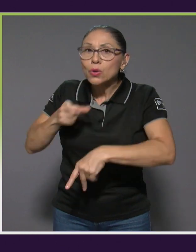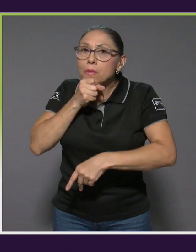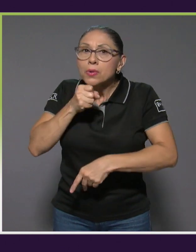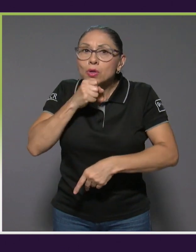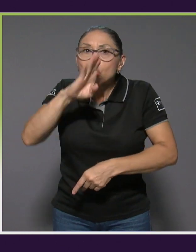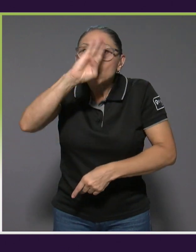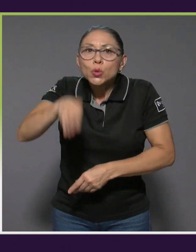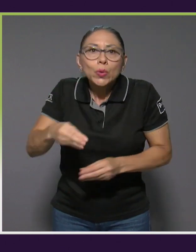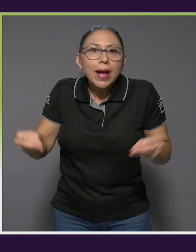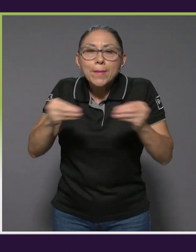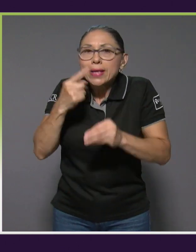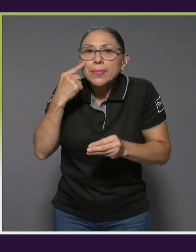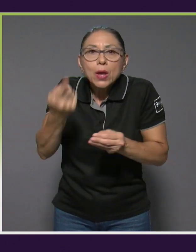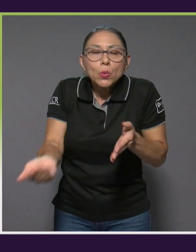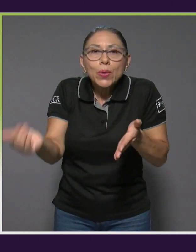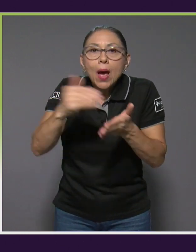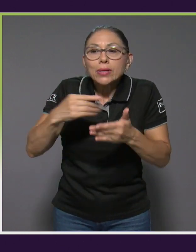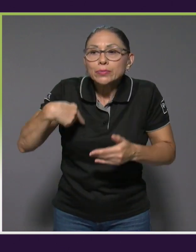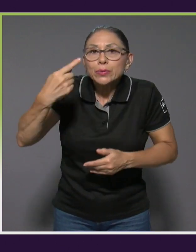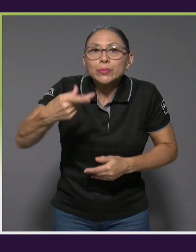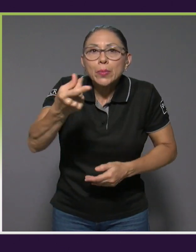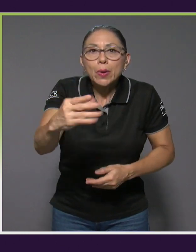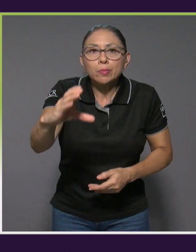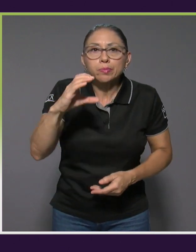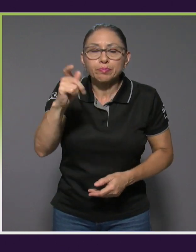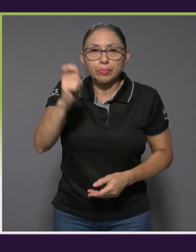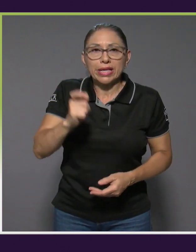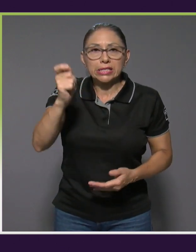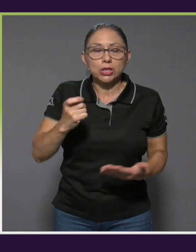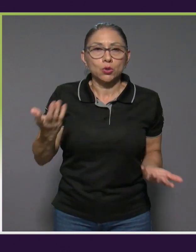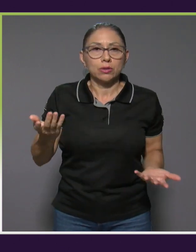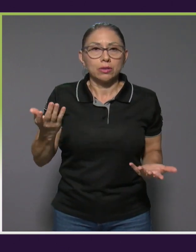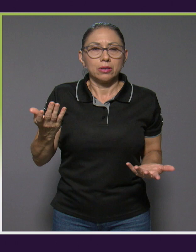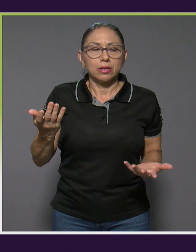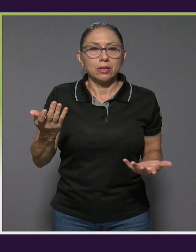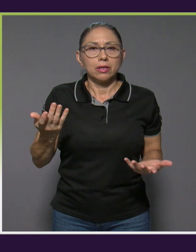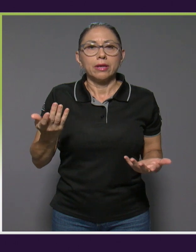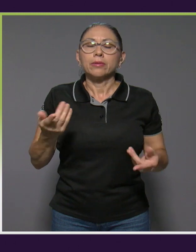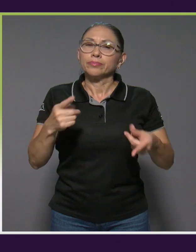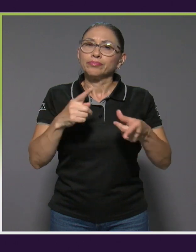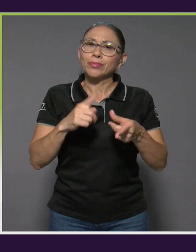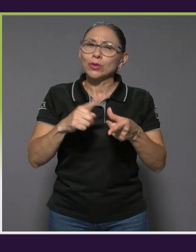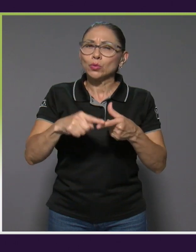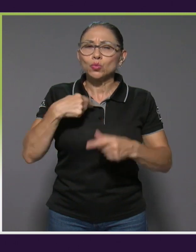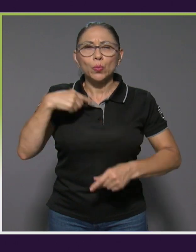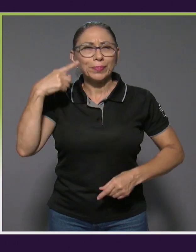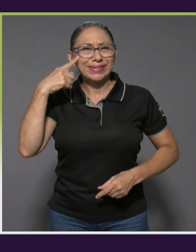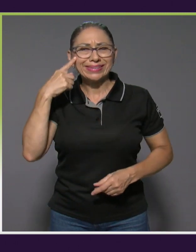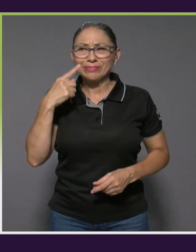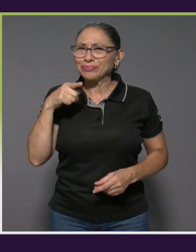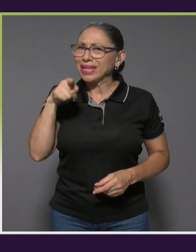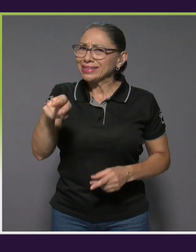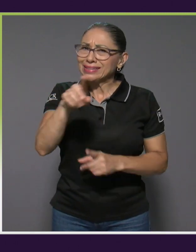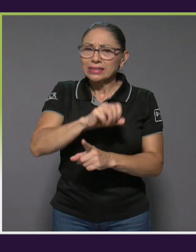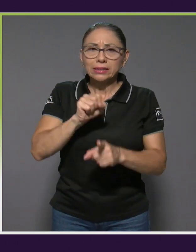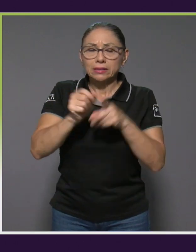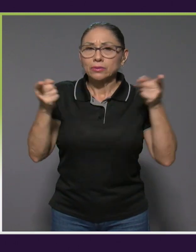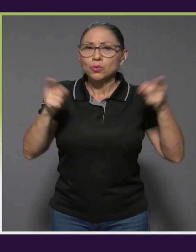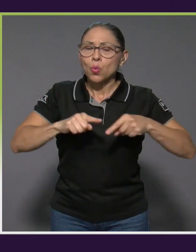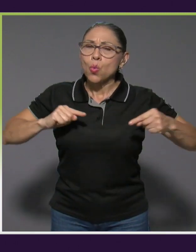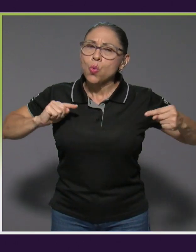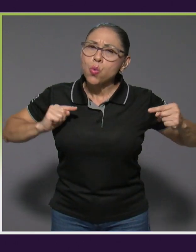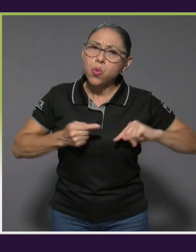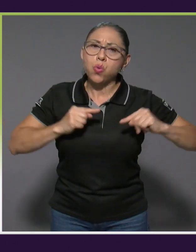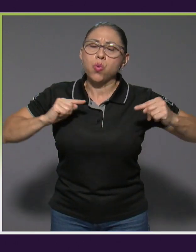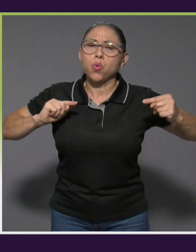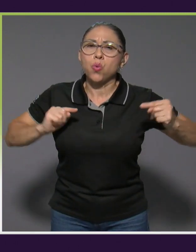ninguna parte, ¿verdad? Y entonces uno dice, bueno, esos casos son más dolorosos porque son casos en